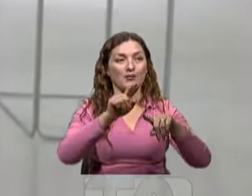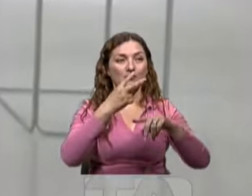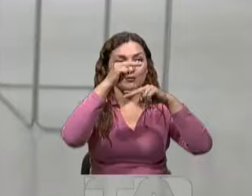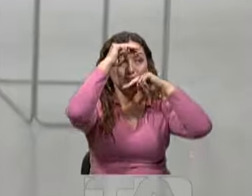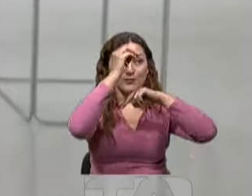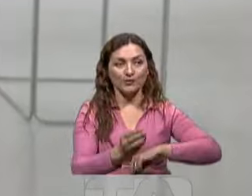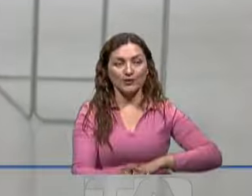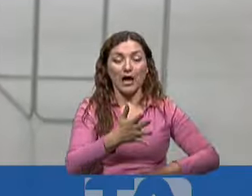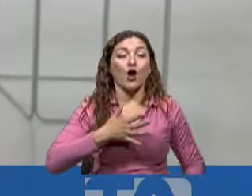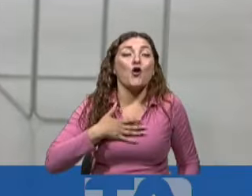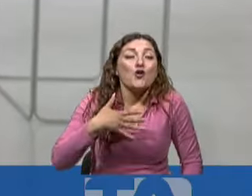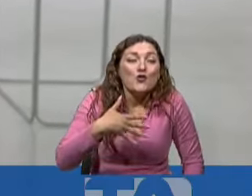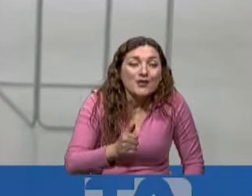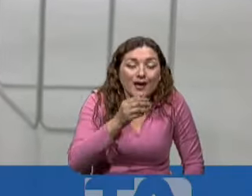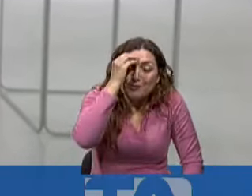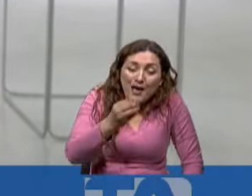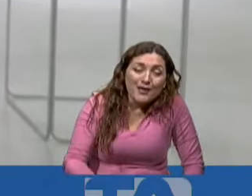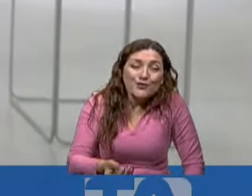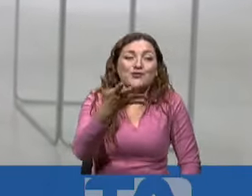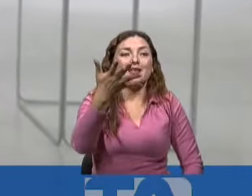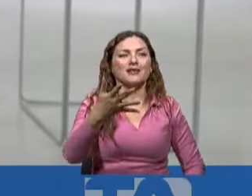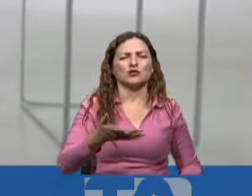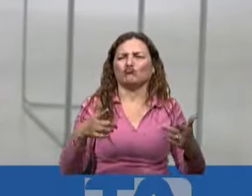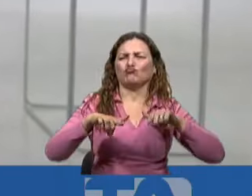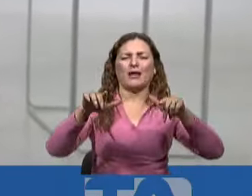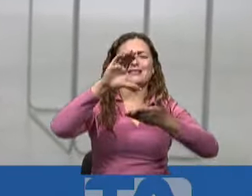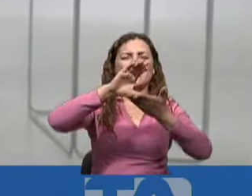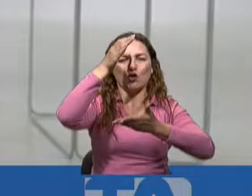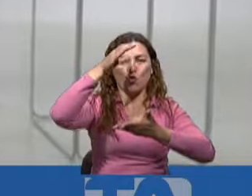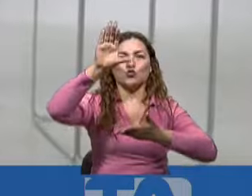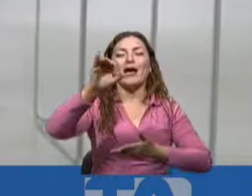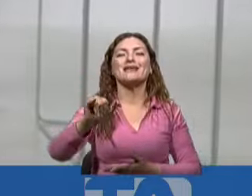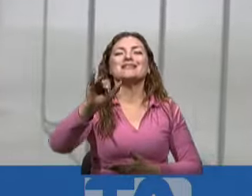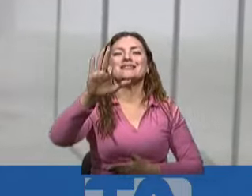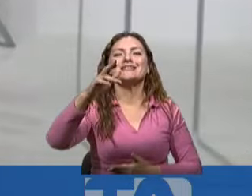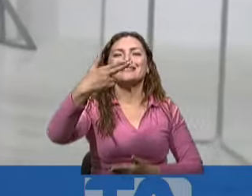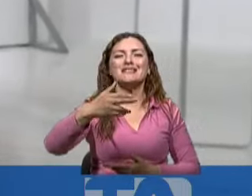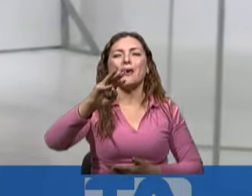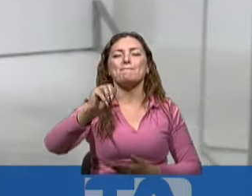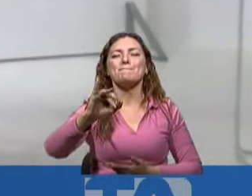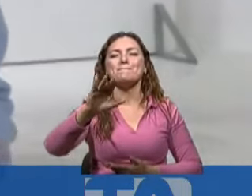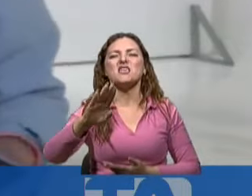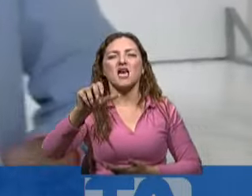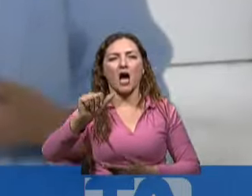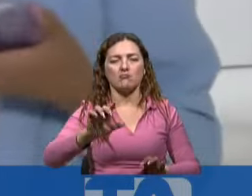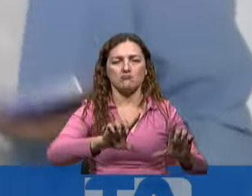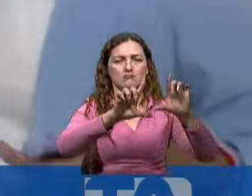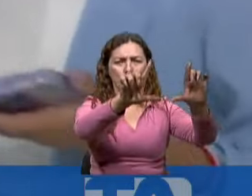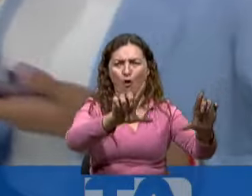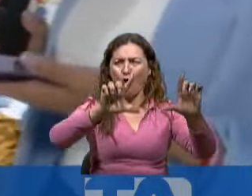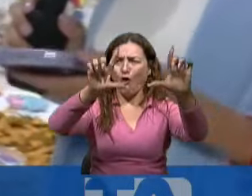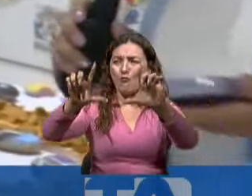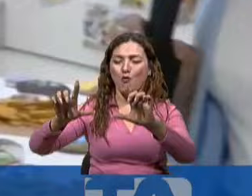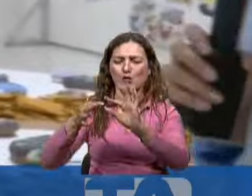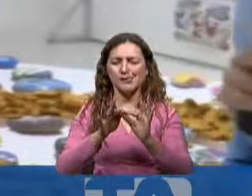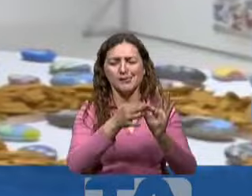están? Muy buenos días. Yo les saludo desde la Galería del Centro Cultural Ichimbía. Esta zona está rehabilitada porque